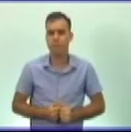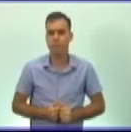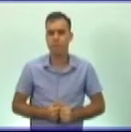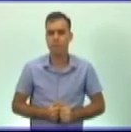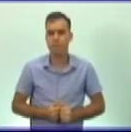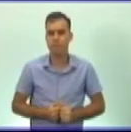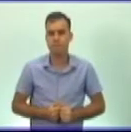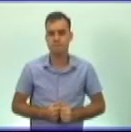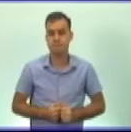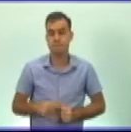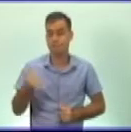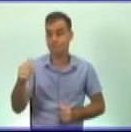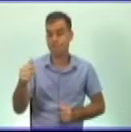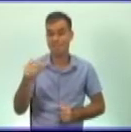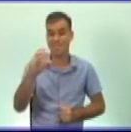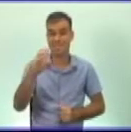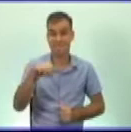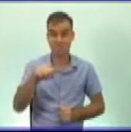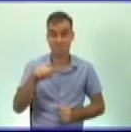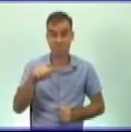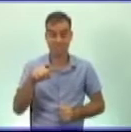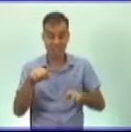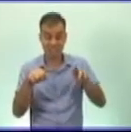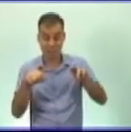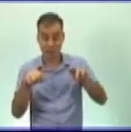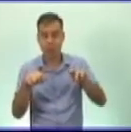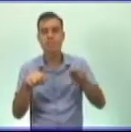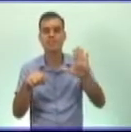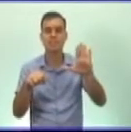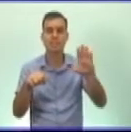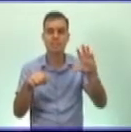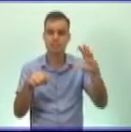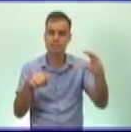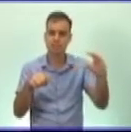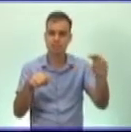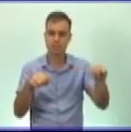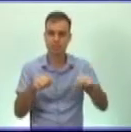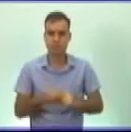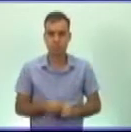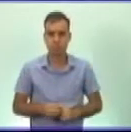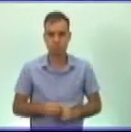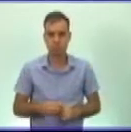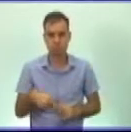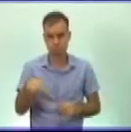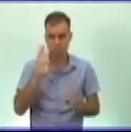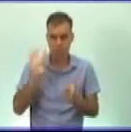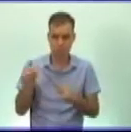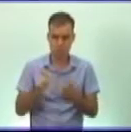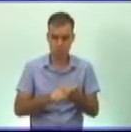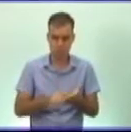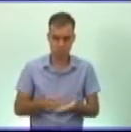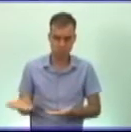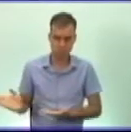10 centímetros y por tanto el radio es 5 centímetros. Les doy un tiempo para que puedan copiar.